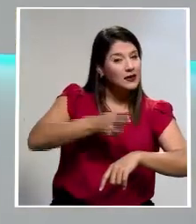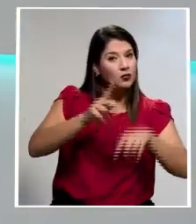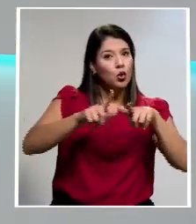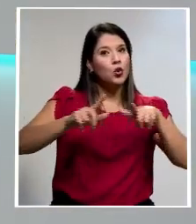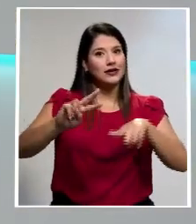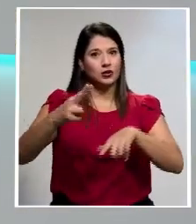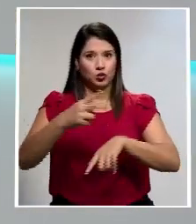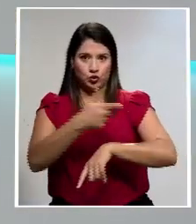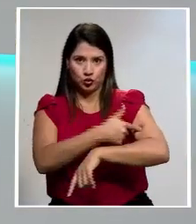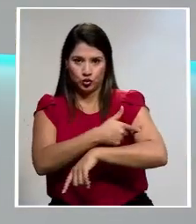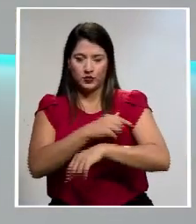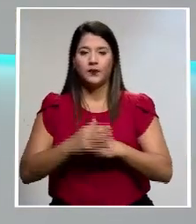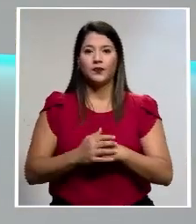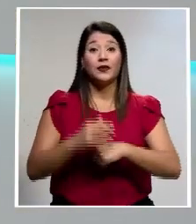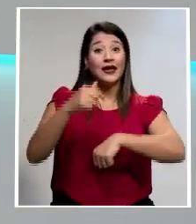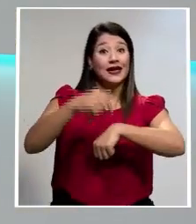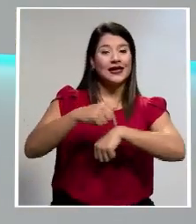A las